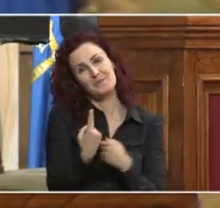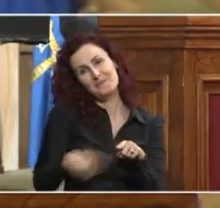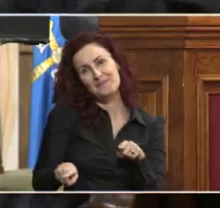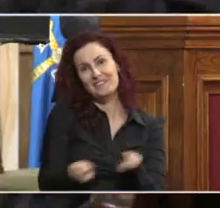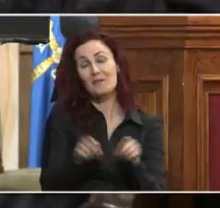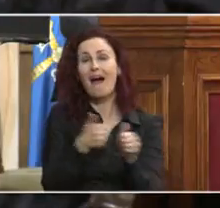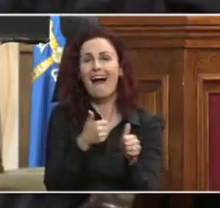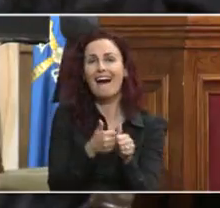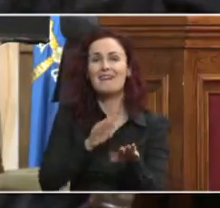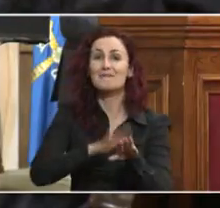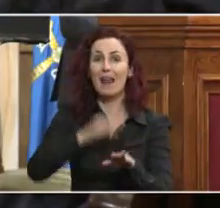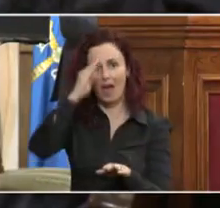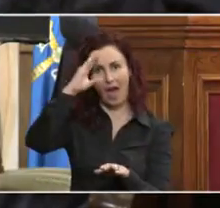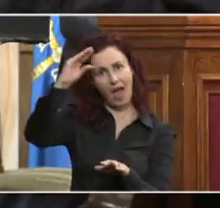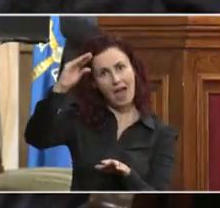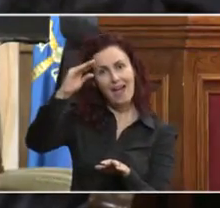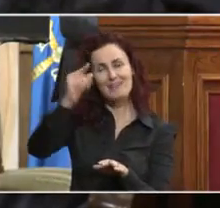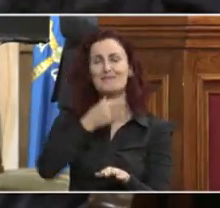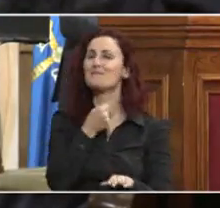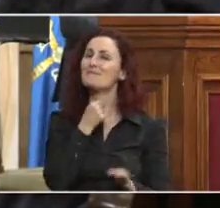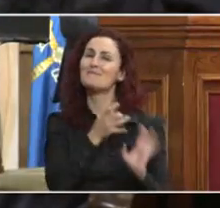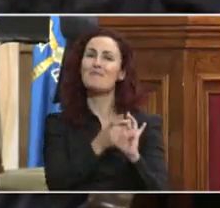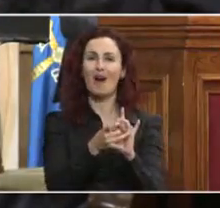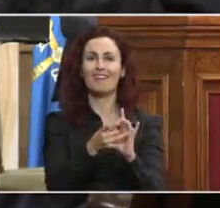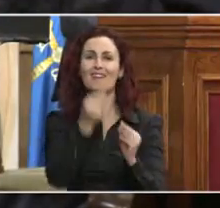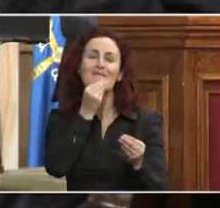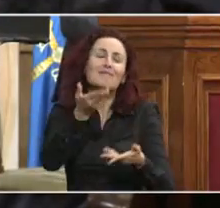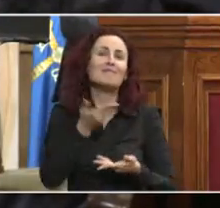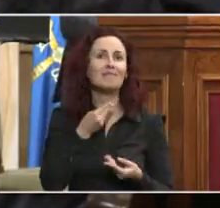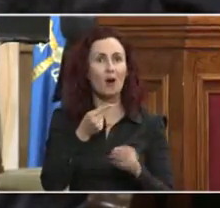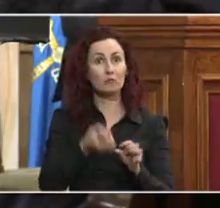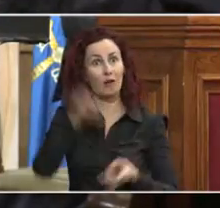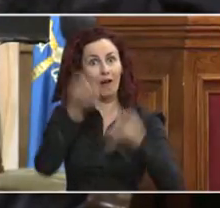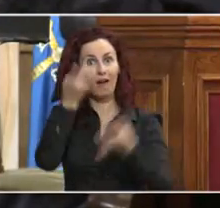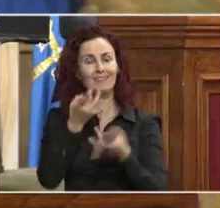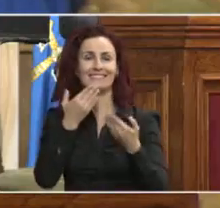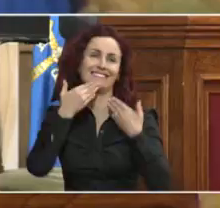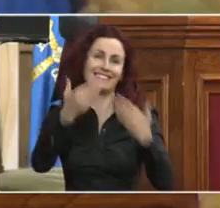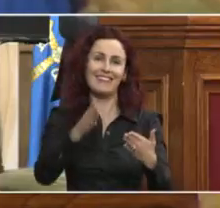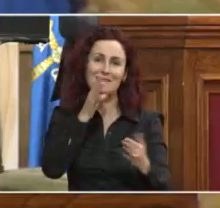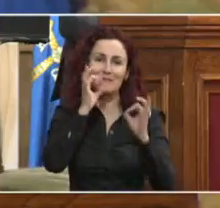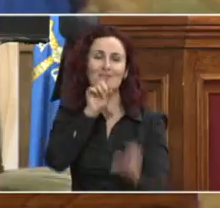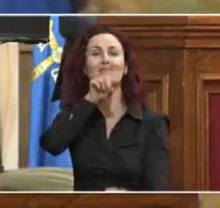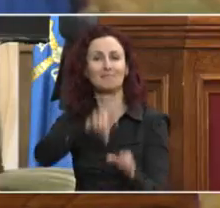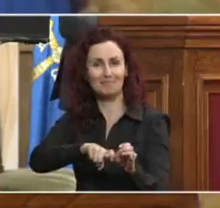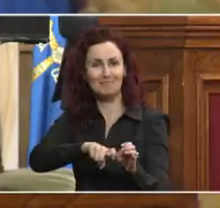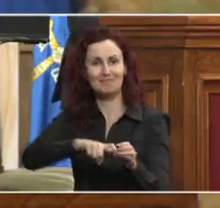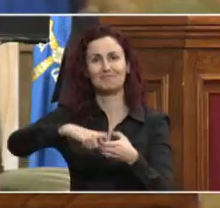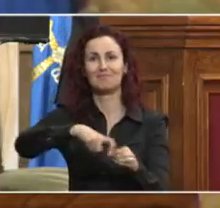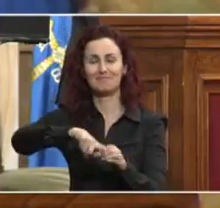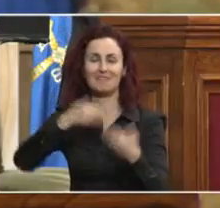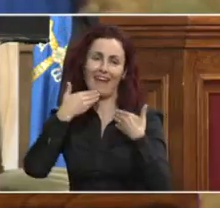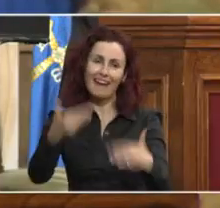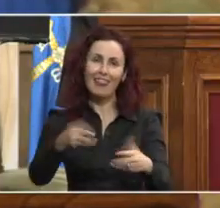sois apóstoles de la inteligencia y del humor, embajadores del ingenio. Muchísimas gracias por hacernos partícipes. Muchas